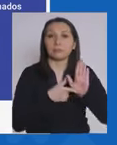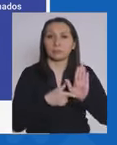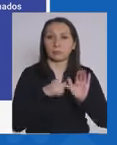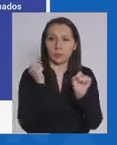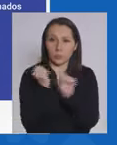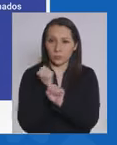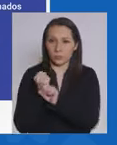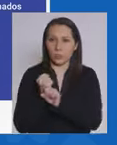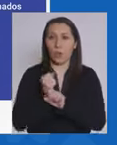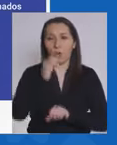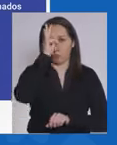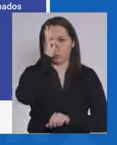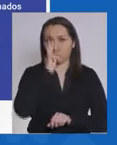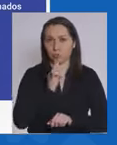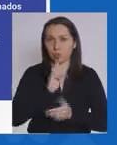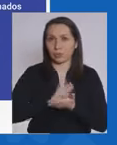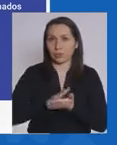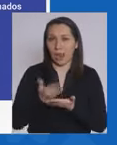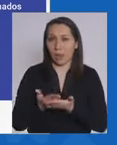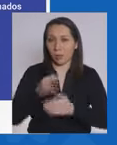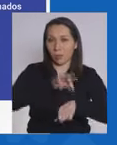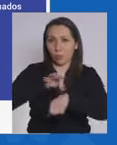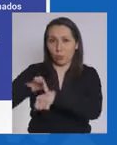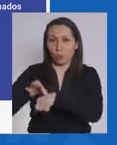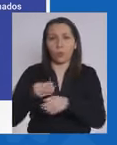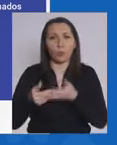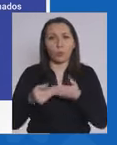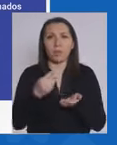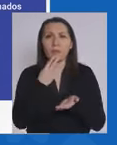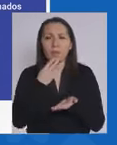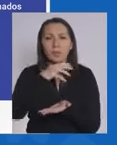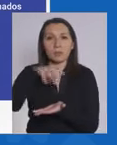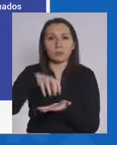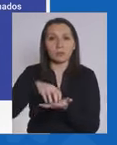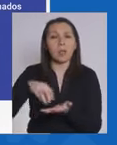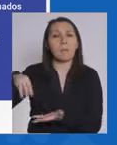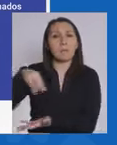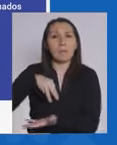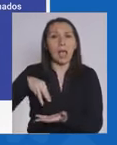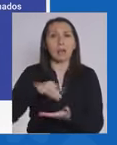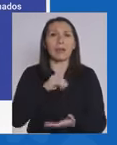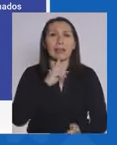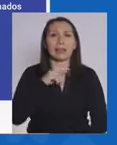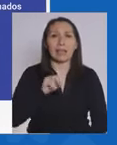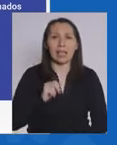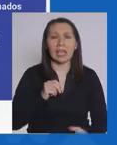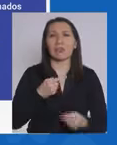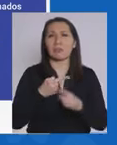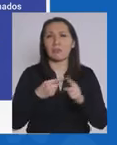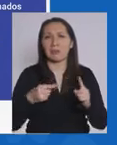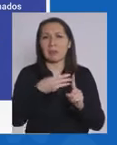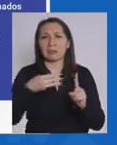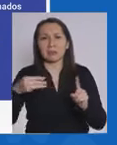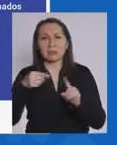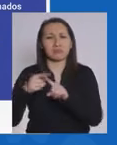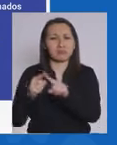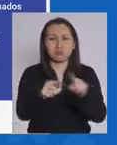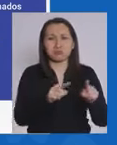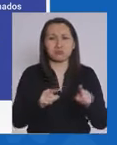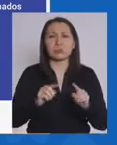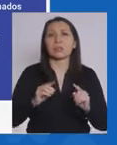de los funcionarios de la salud especialmente de la región del maule desde 'the no a parral desde sanclemente constitución